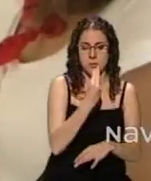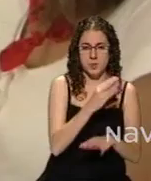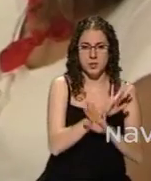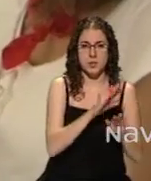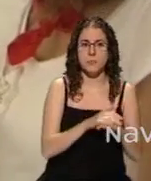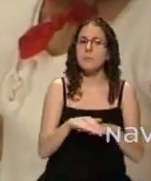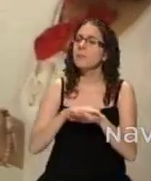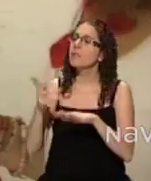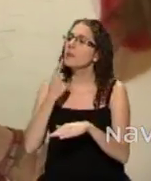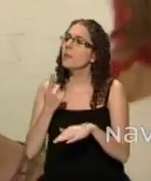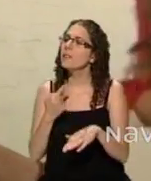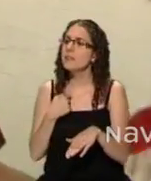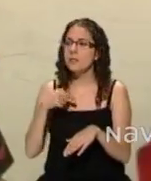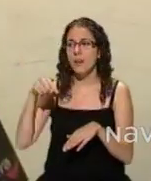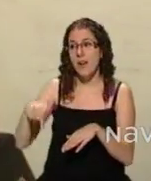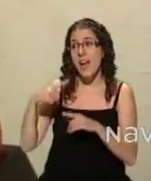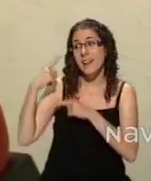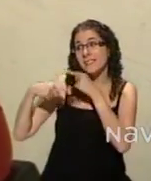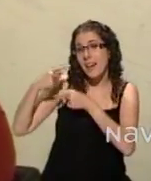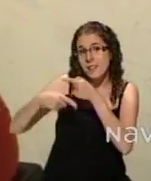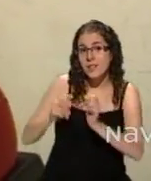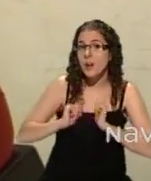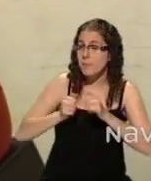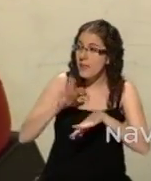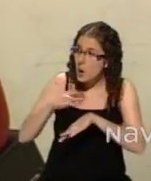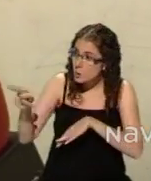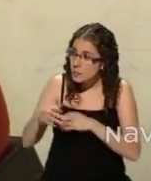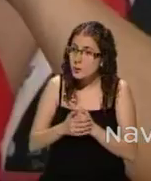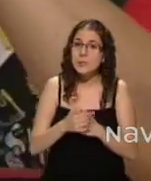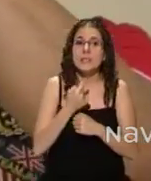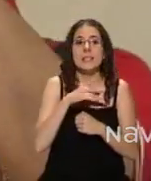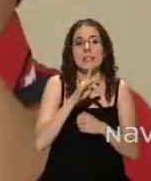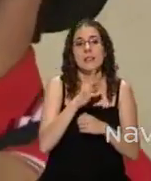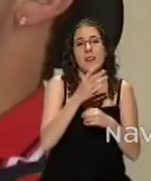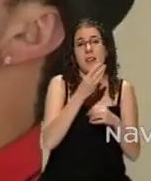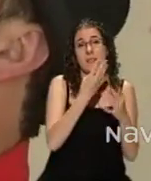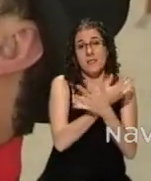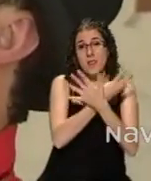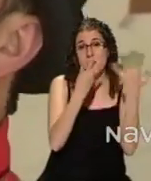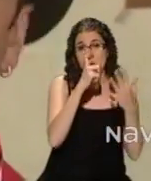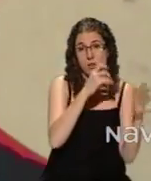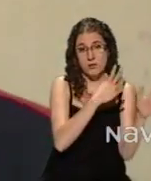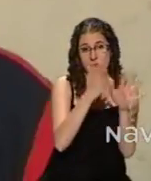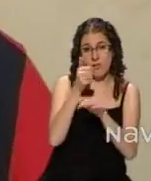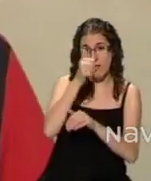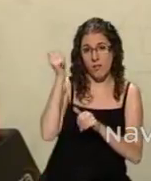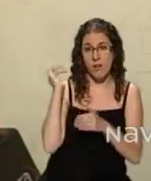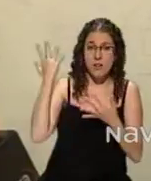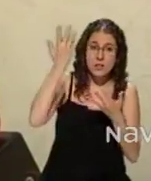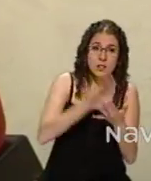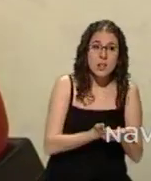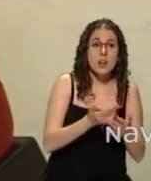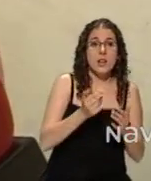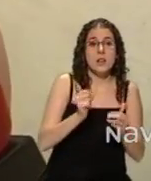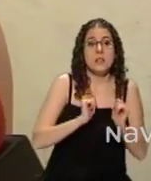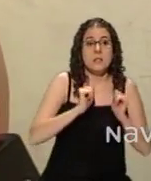¿no? Bueno, hace 18 años empezó como la Sociedad Cerga Larrea, empezamos unos cuantos, pero poco a poco me he ido quedando sola